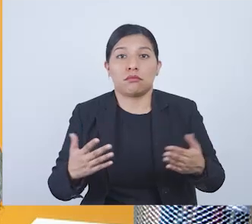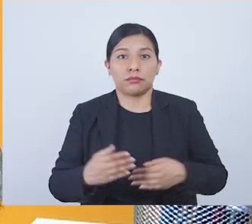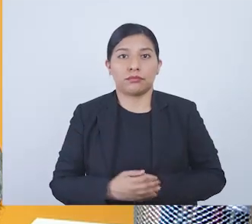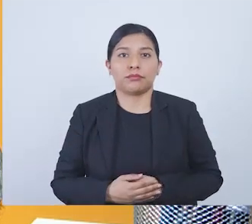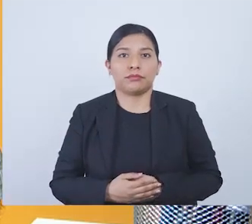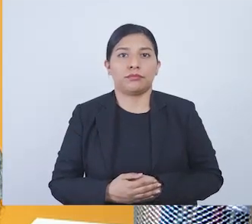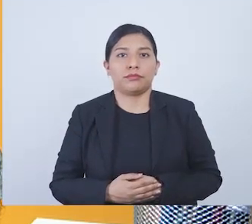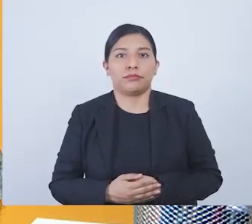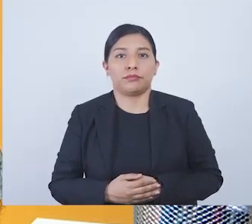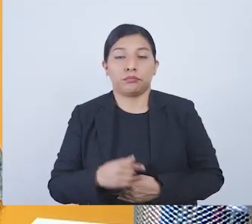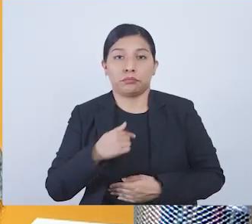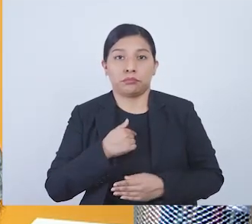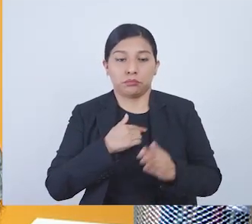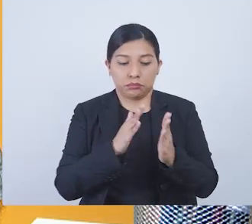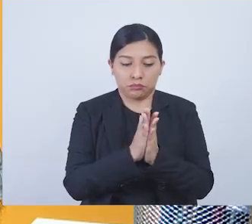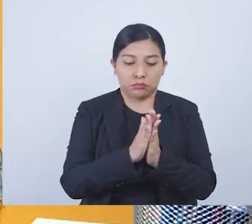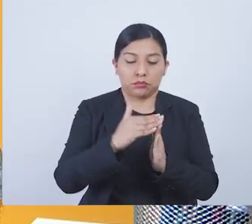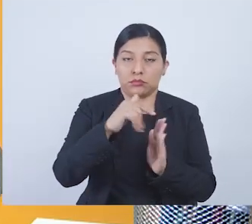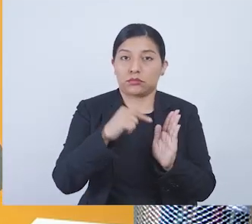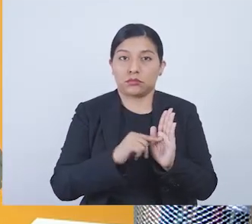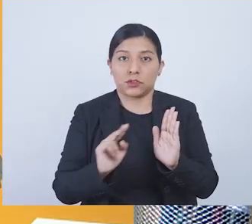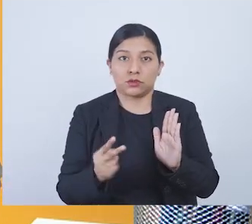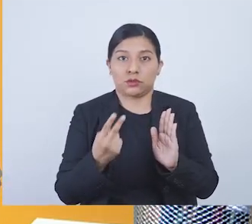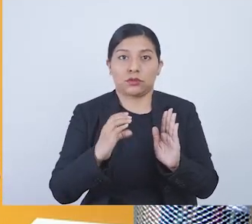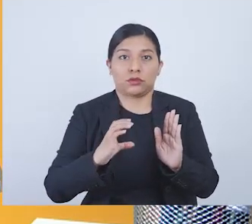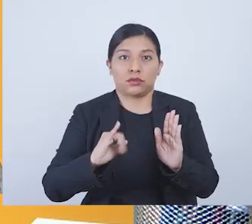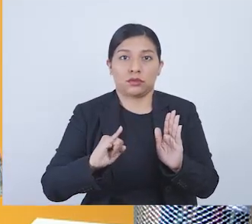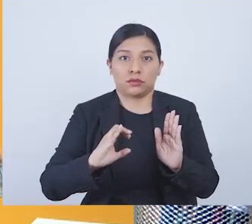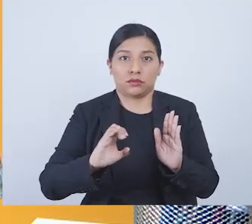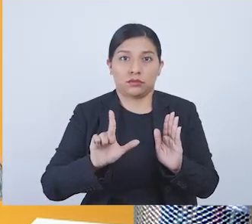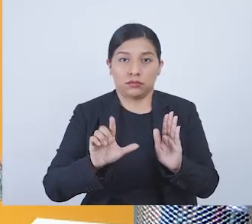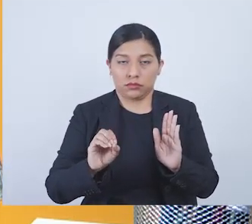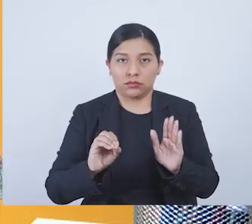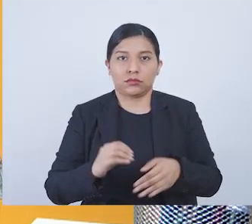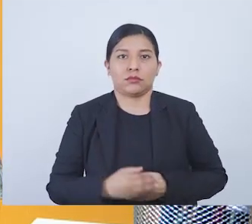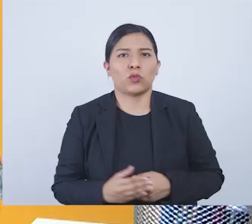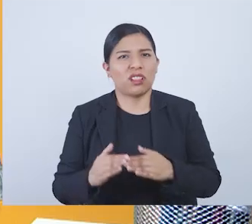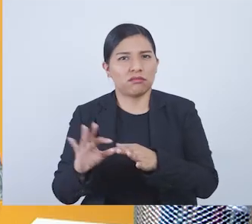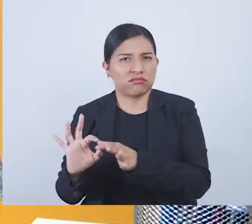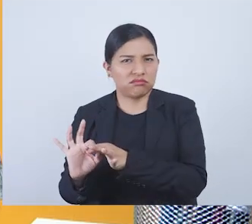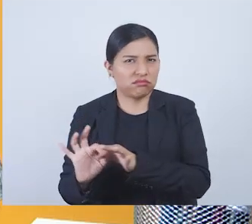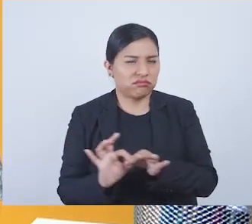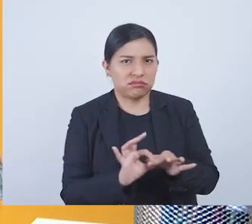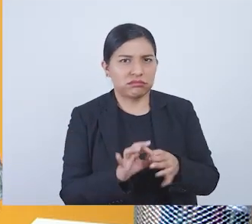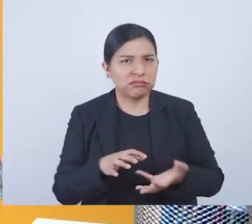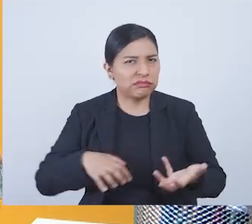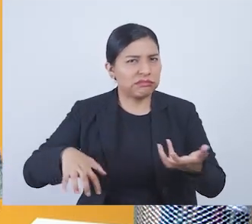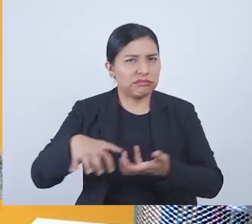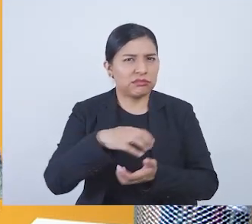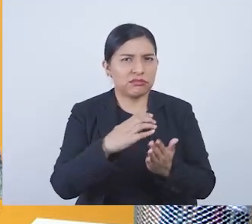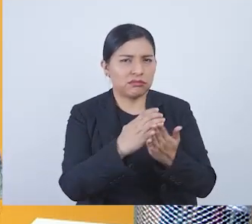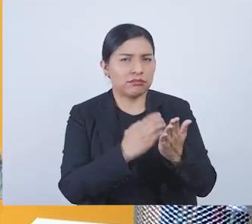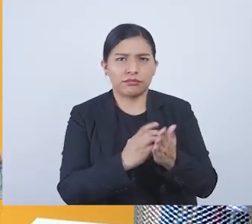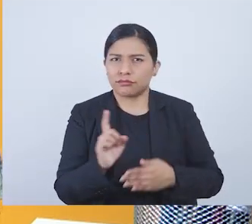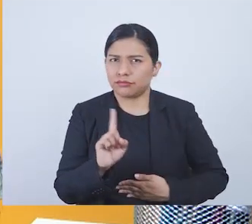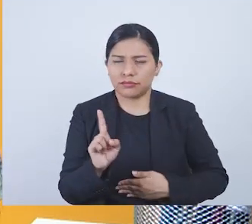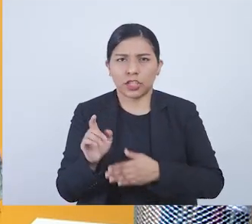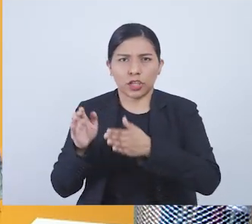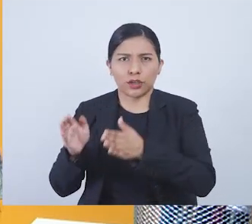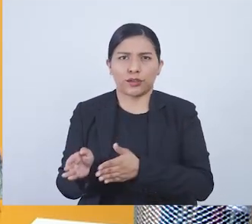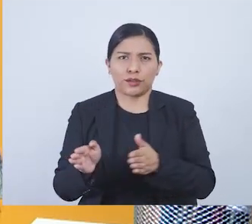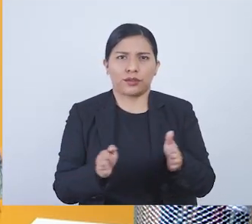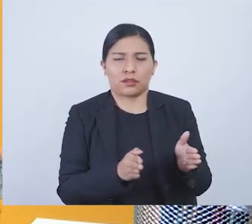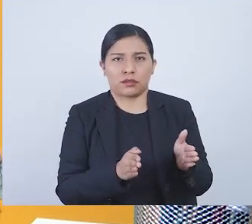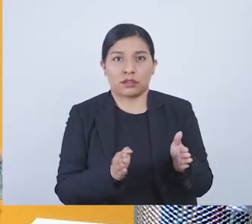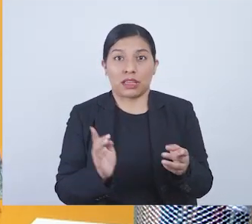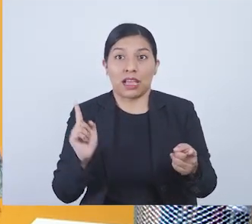ciclo. De esa manera damos esa interacción curricular para que al llegar